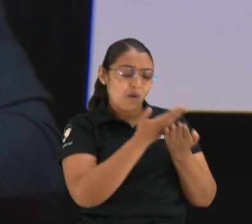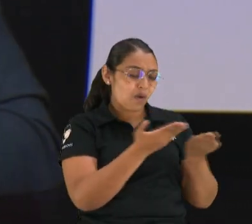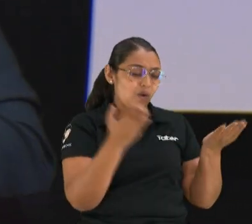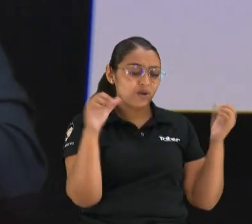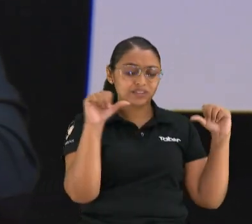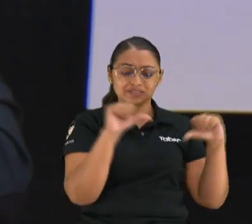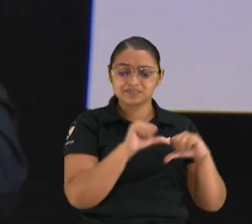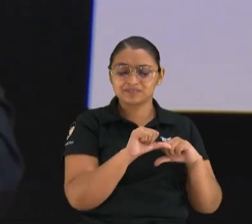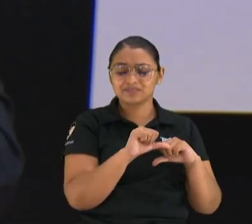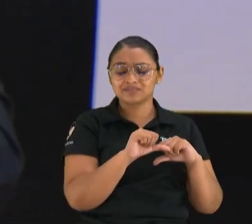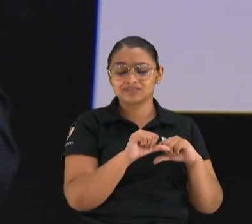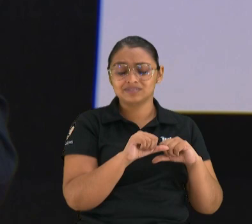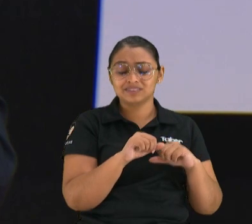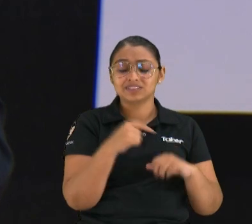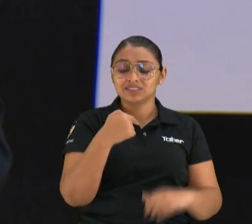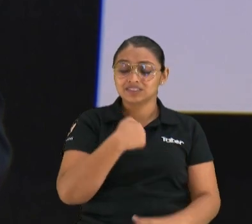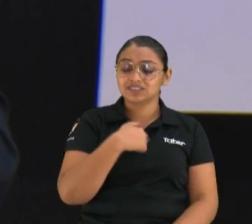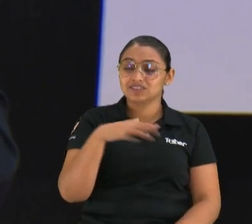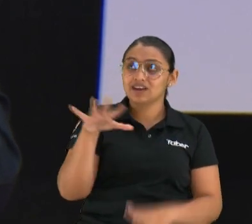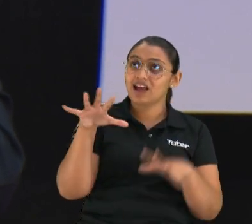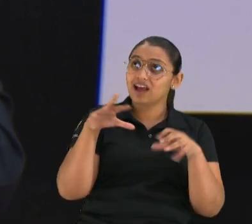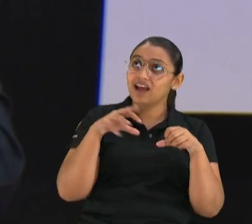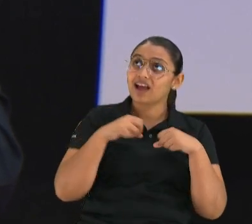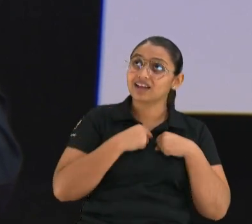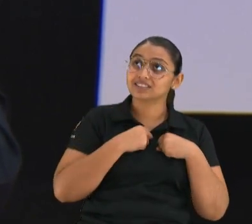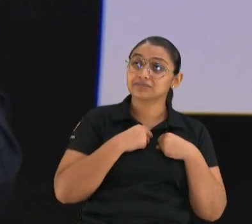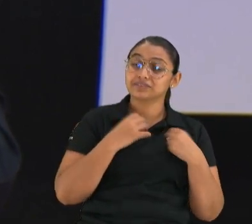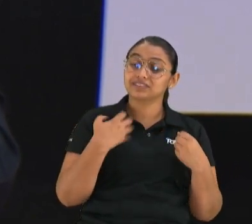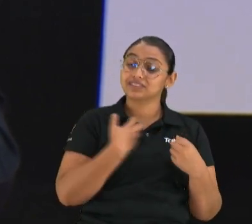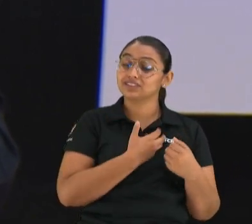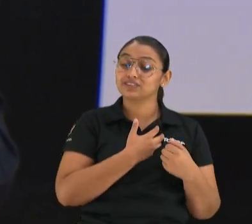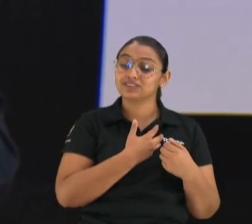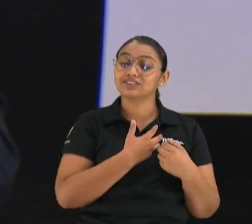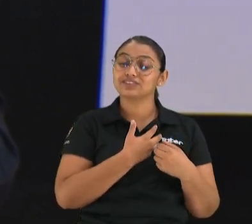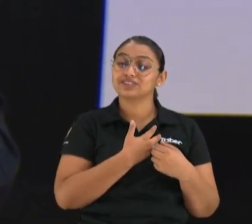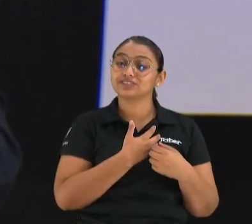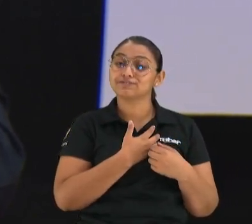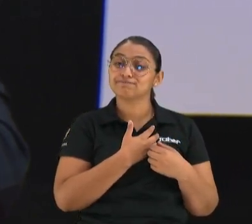debo reconocer señor que hemos estado ahí varias veces